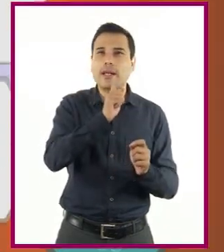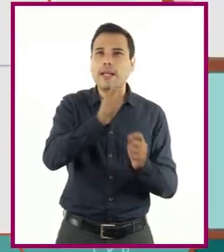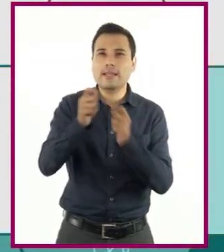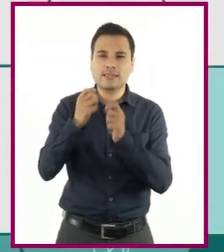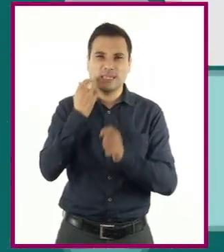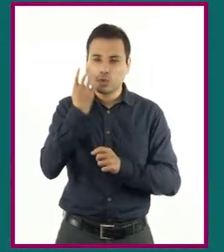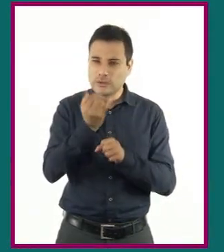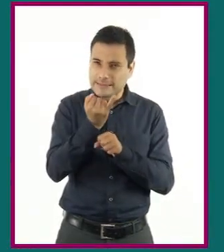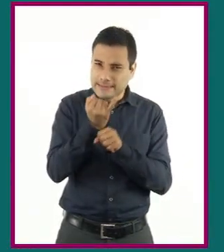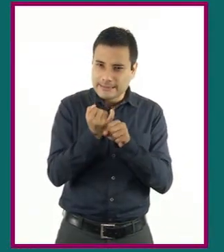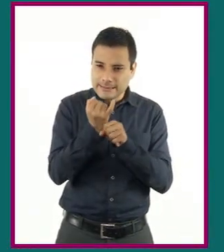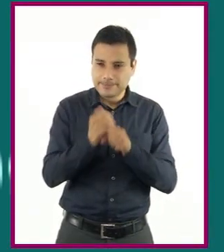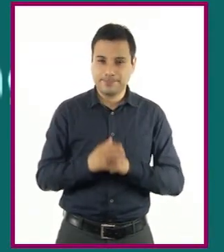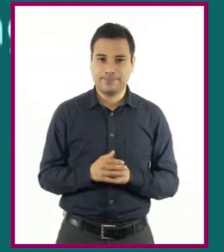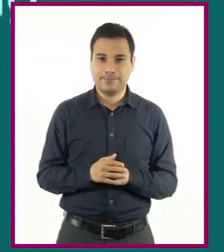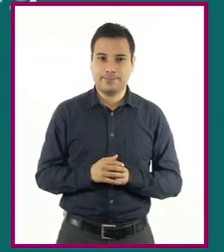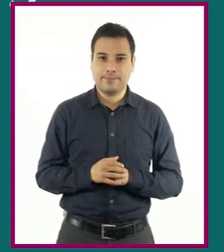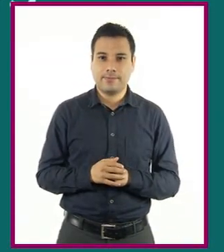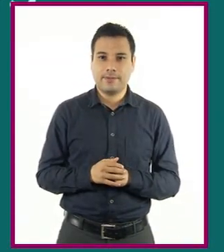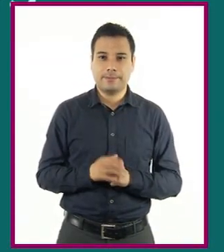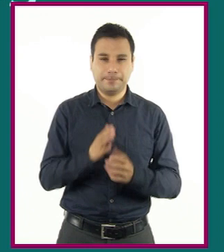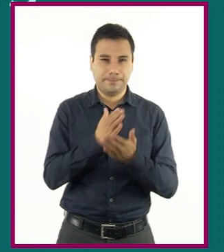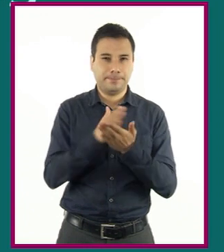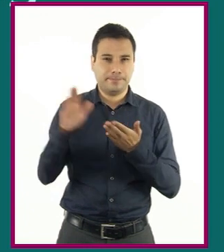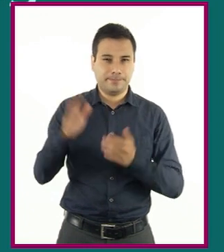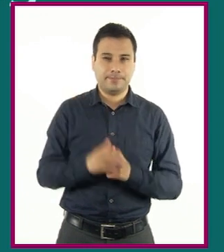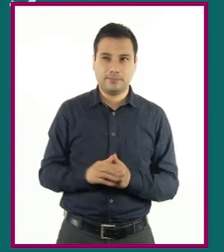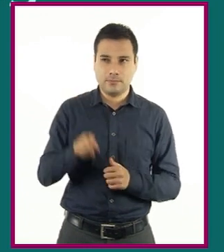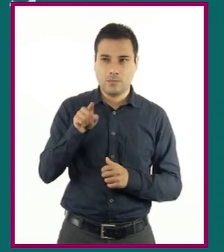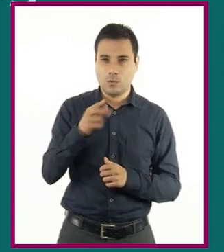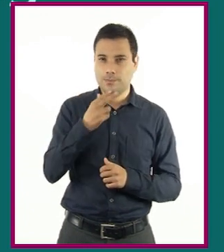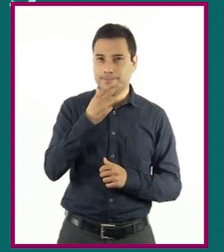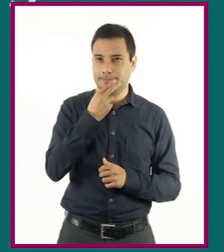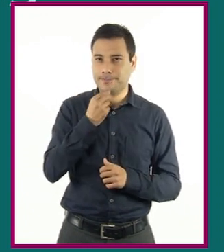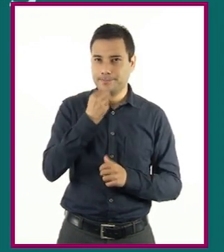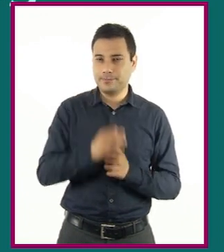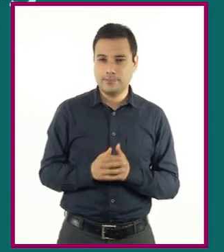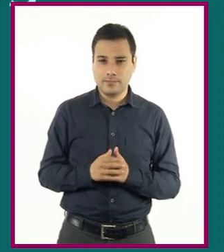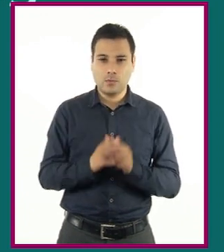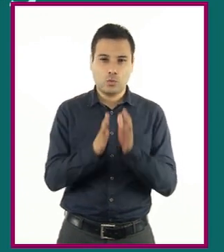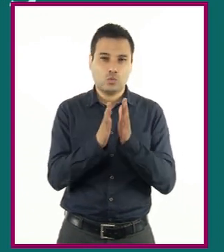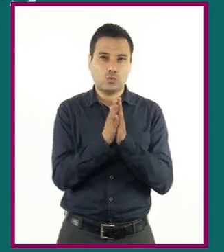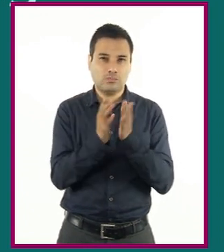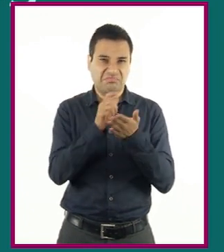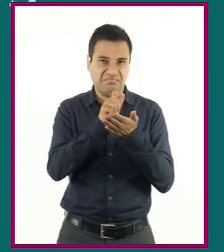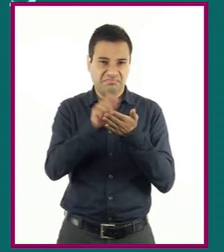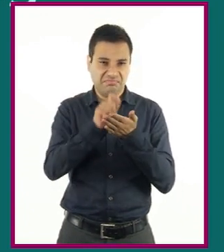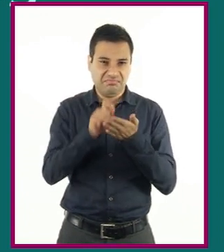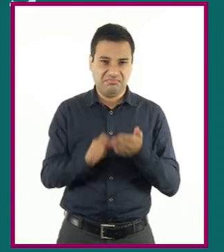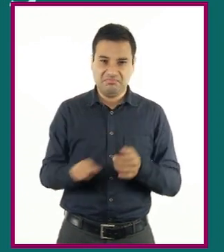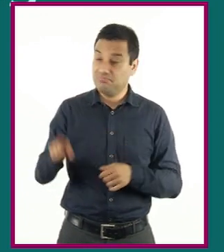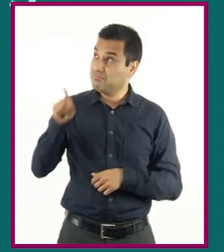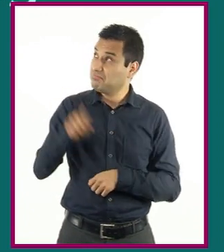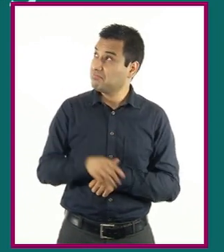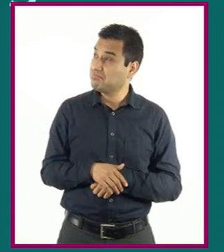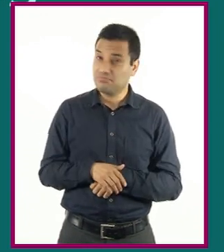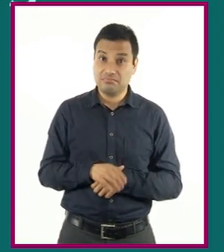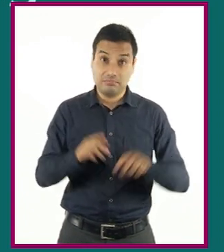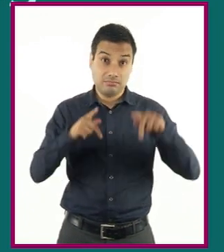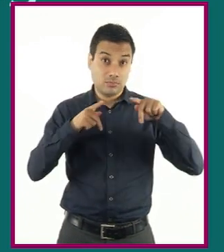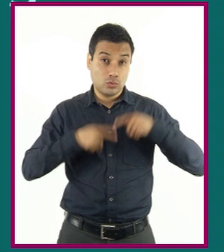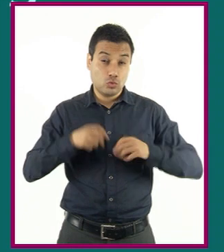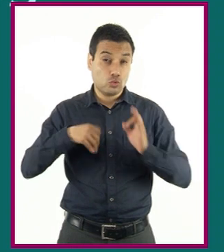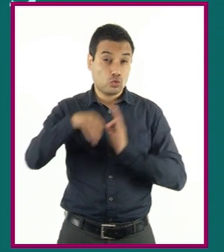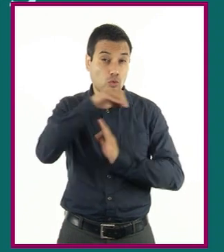Einstein. Por otra parte, Stephen Hawking sorprende con la publicación de su libro Breve Historia del Tiempo, que